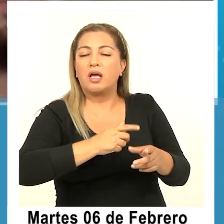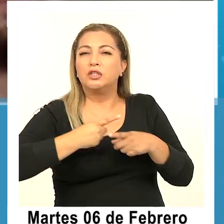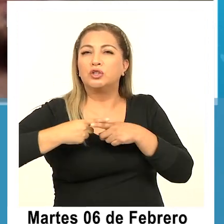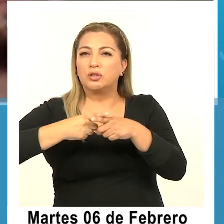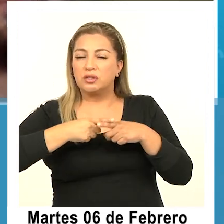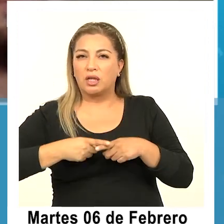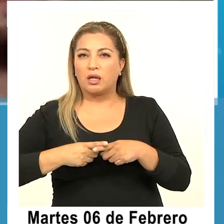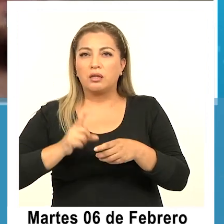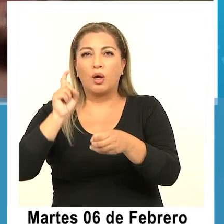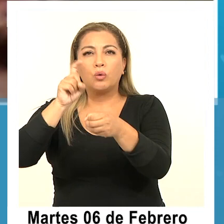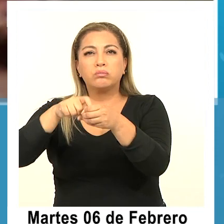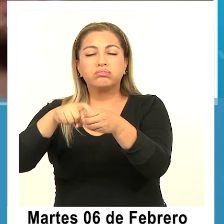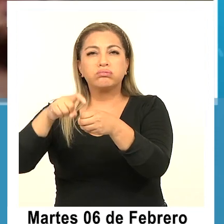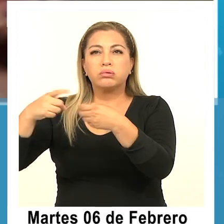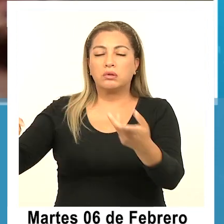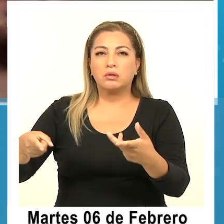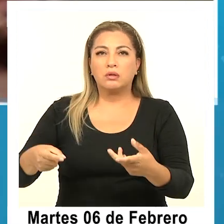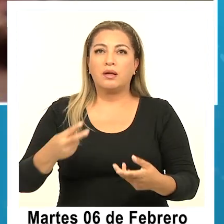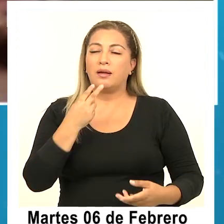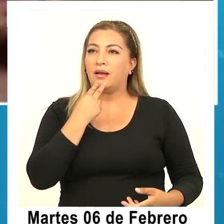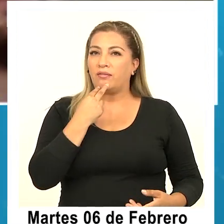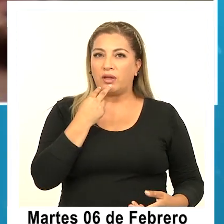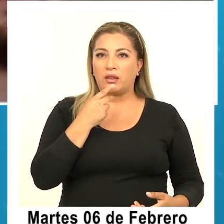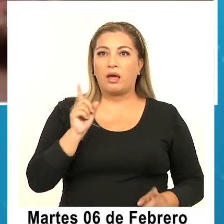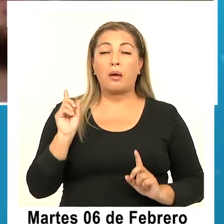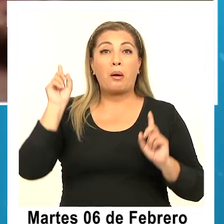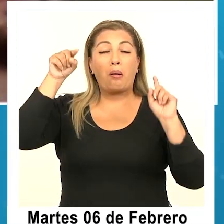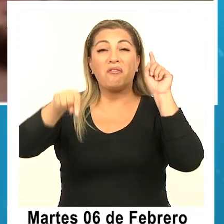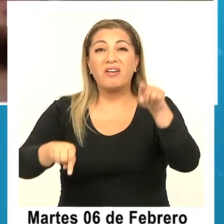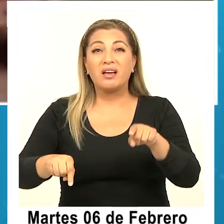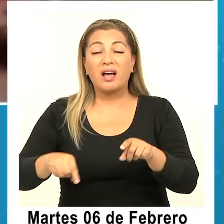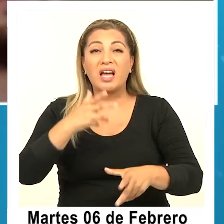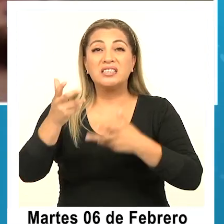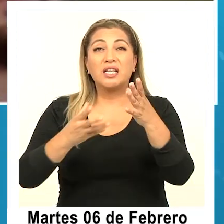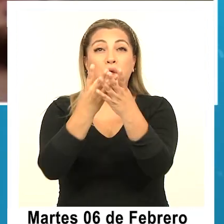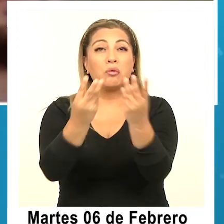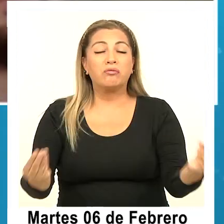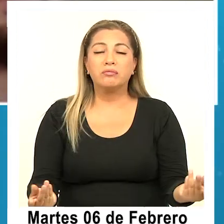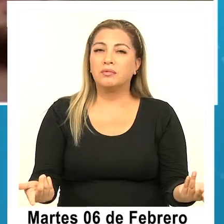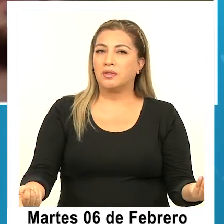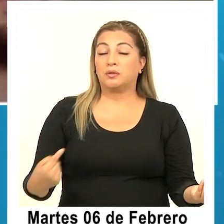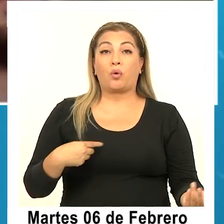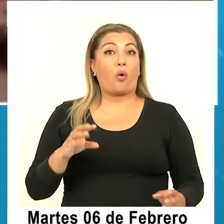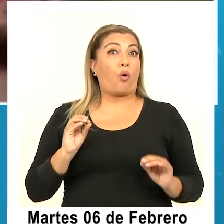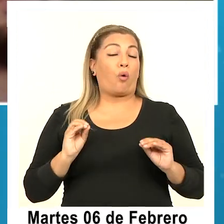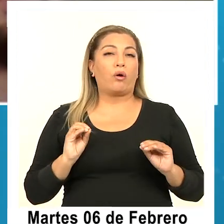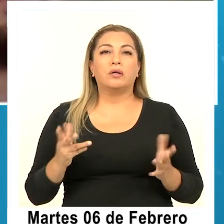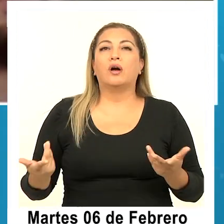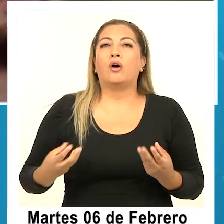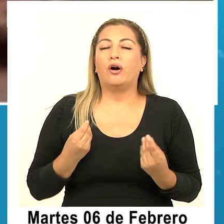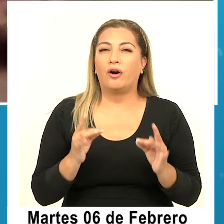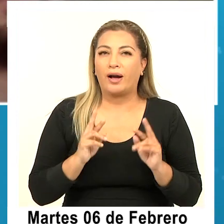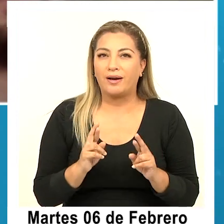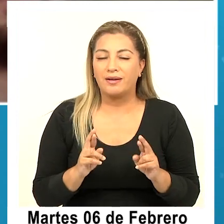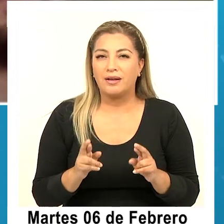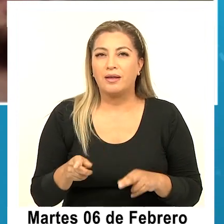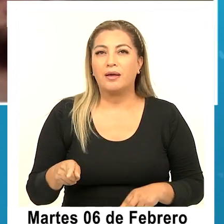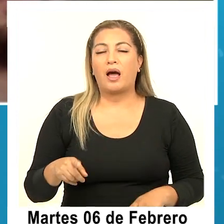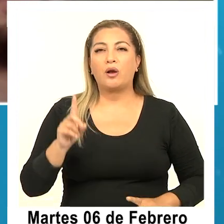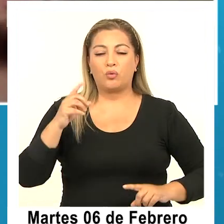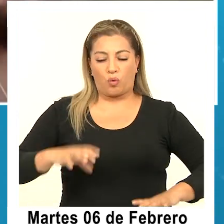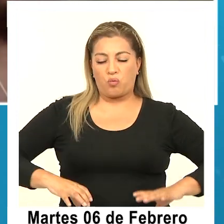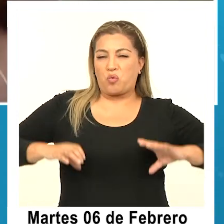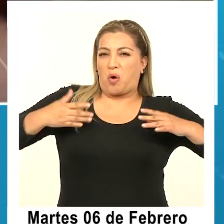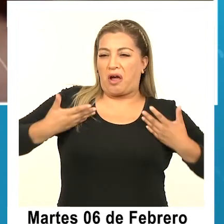sociedades, asociaciones, la vida asociativa, que venga a pagar incendio. Eso para mí me parece alucinante. Debe haber una persona que tiene una cierta condición